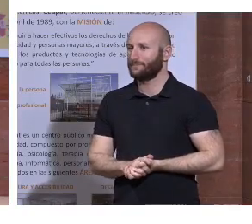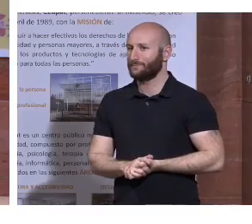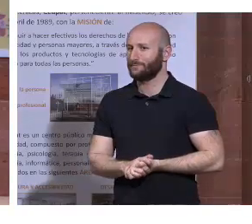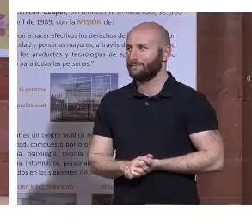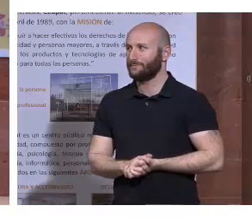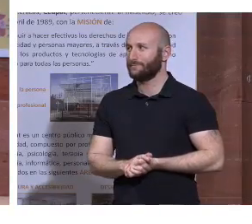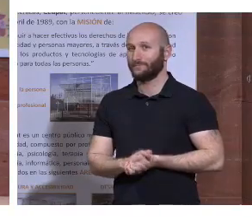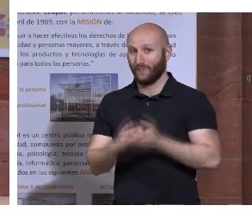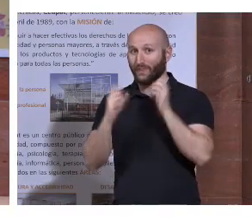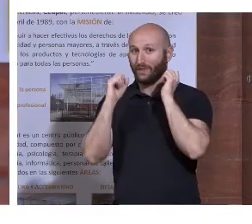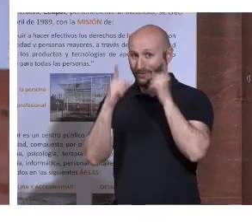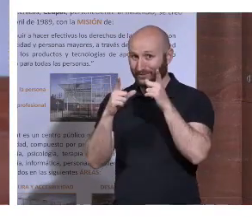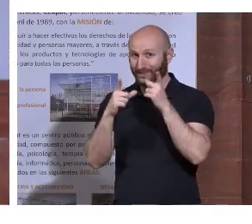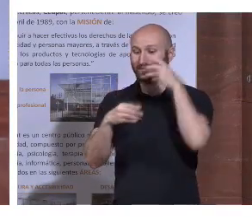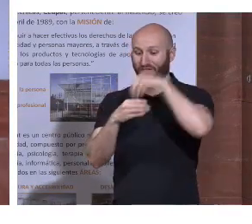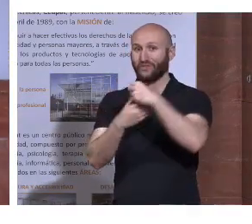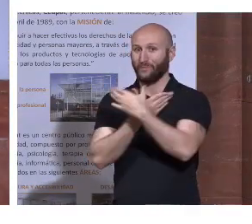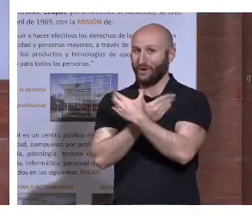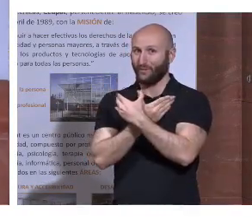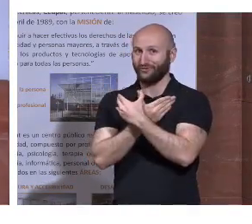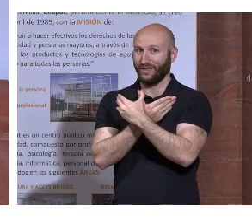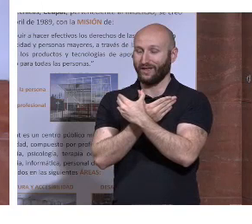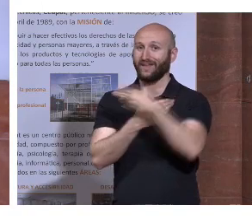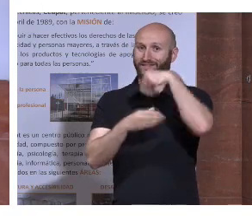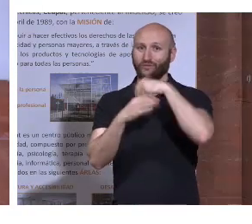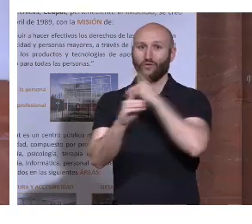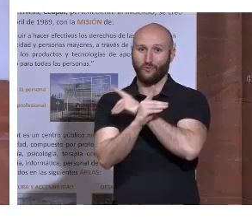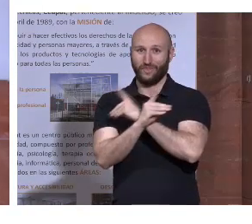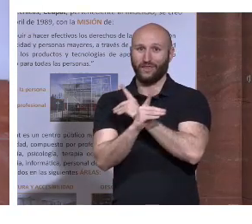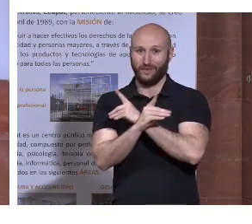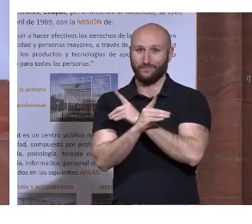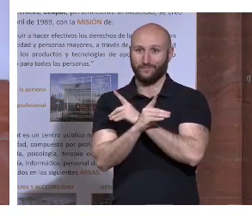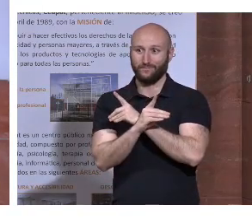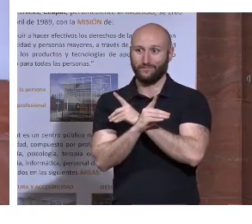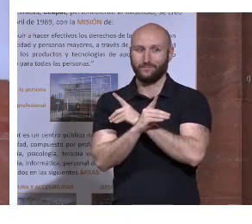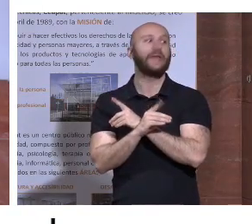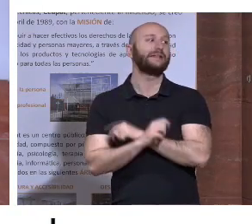Espera. ¿Te has dado cuenta de que había una mariposa dentro del DVD y dentro del...?